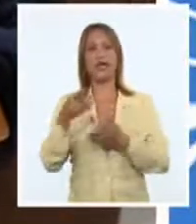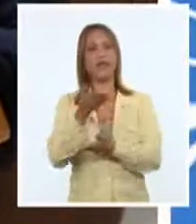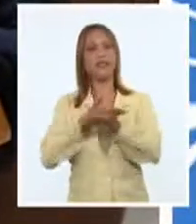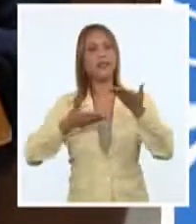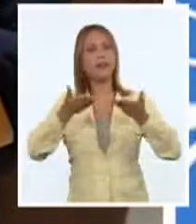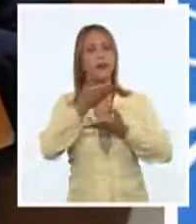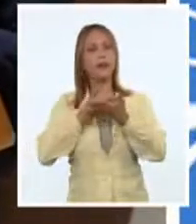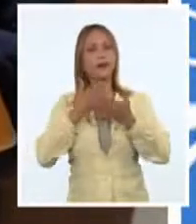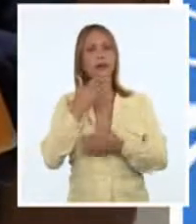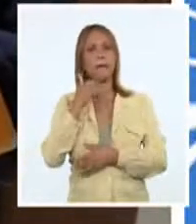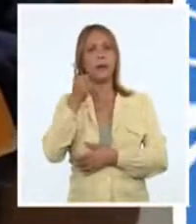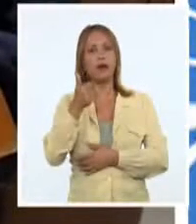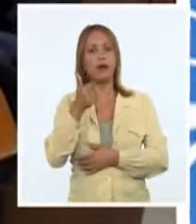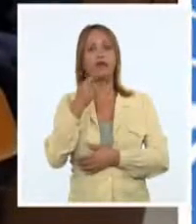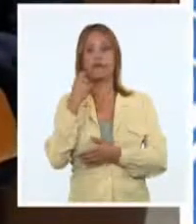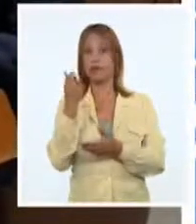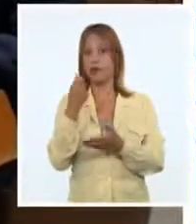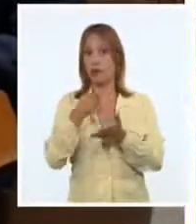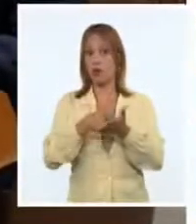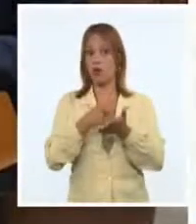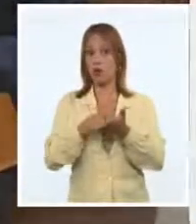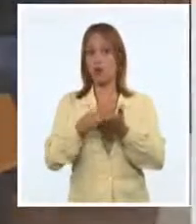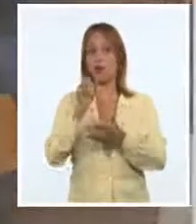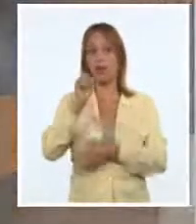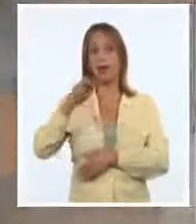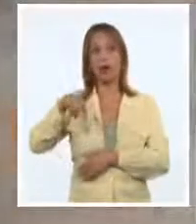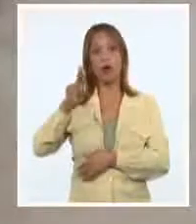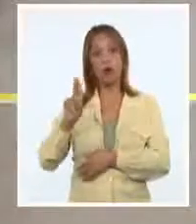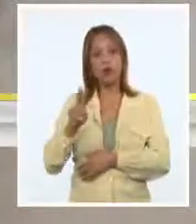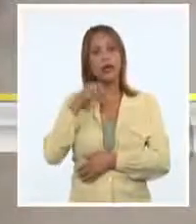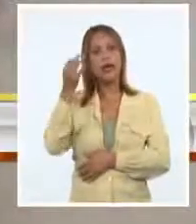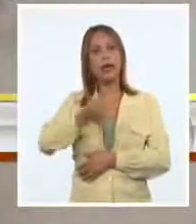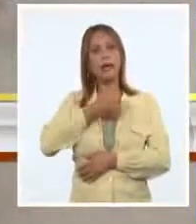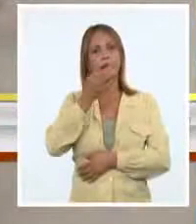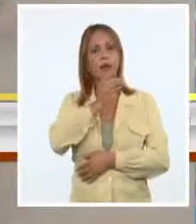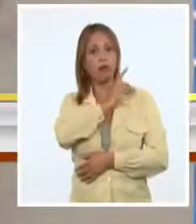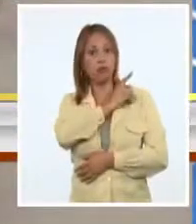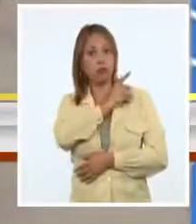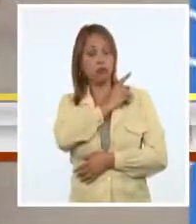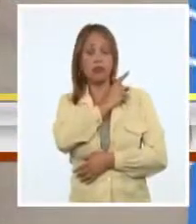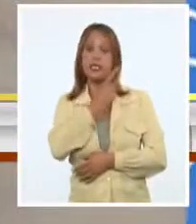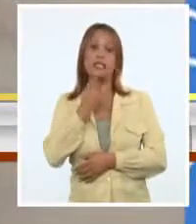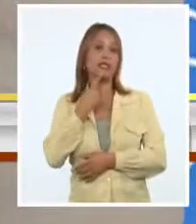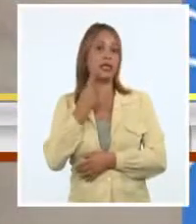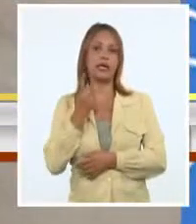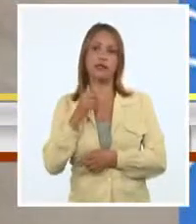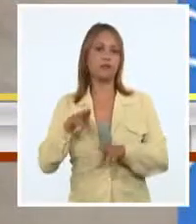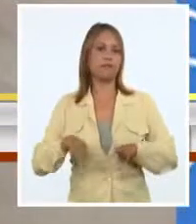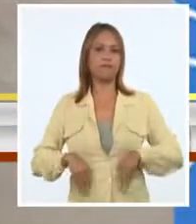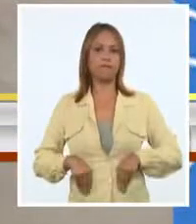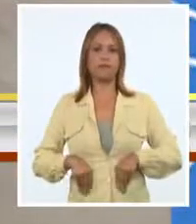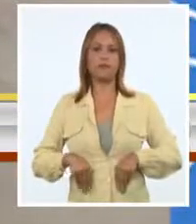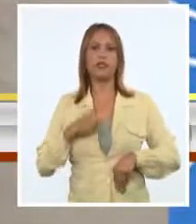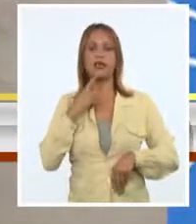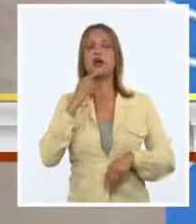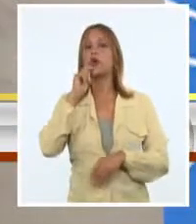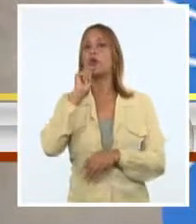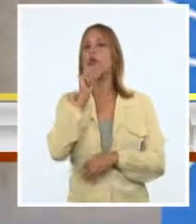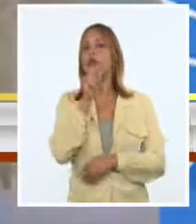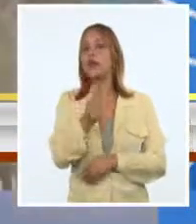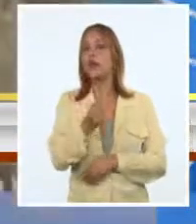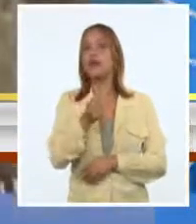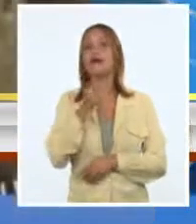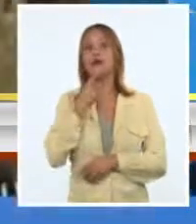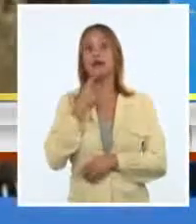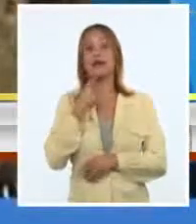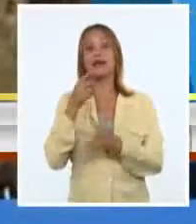de la situación financiera de la ONU, el diplomático cubano calificó este hecho como inadmisible y éticamente condenable, al ser el